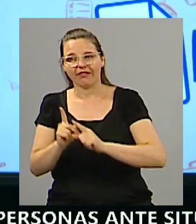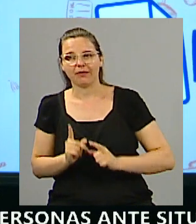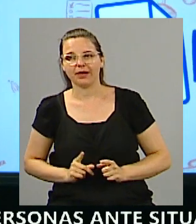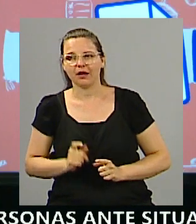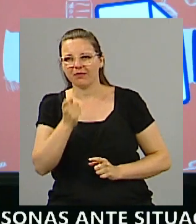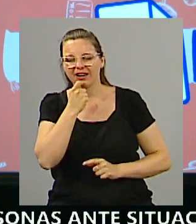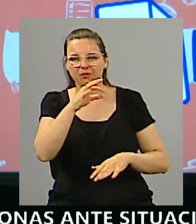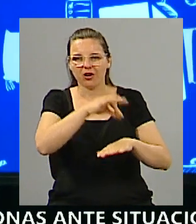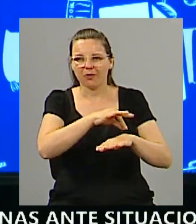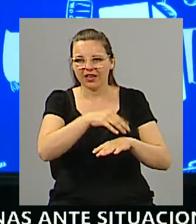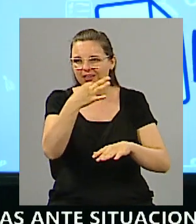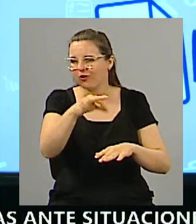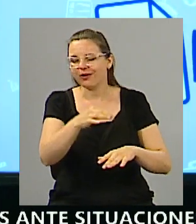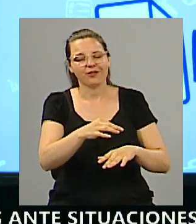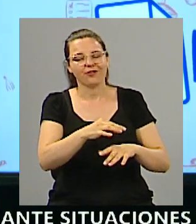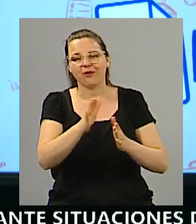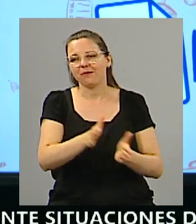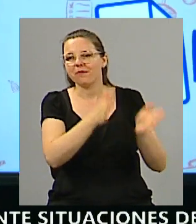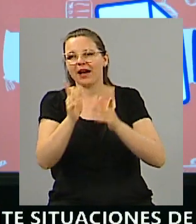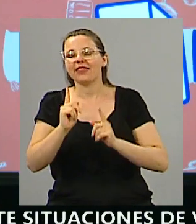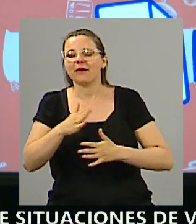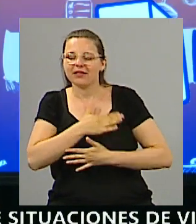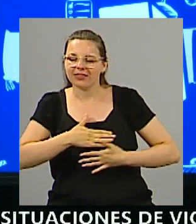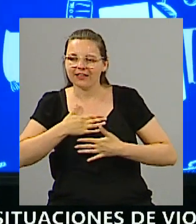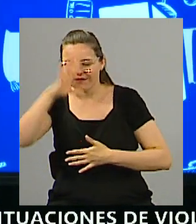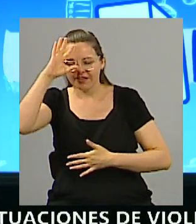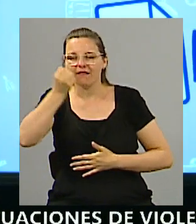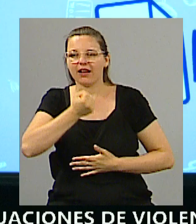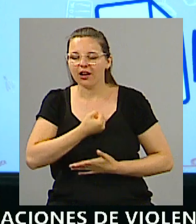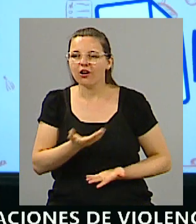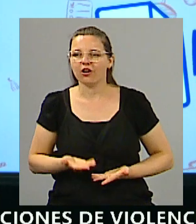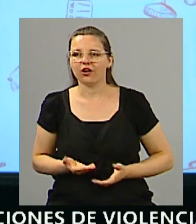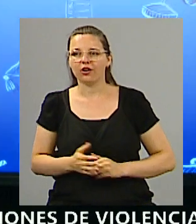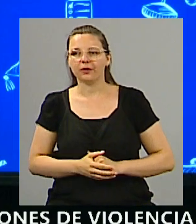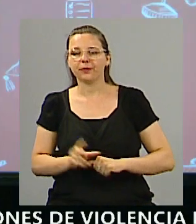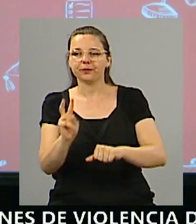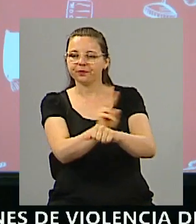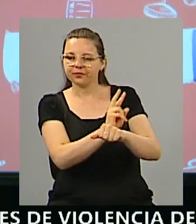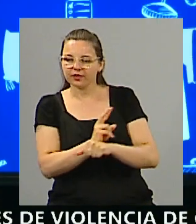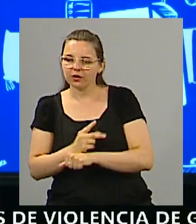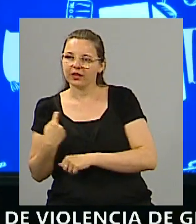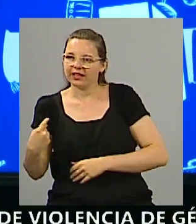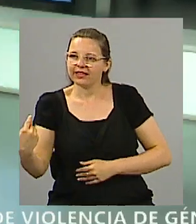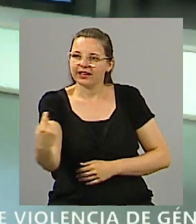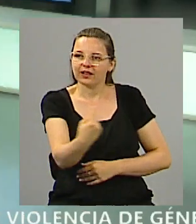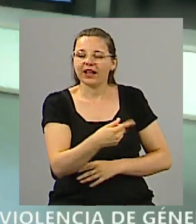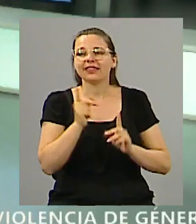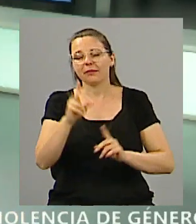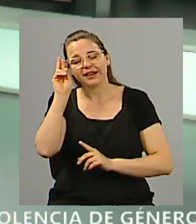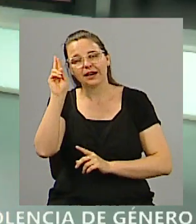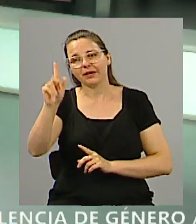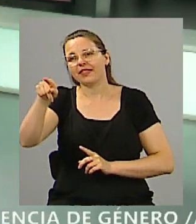de lo médico, también tiene que ver con una cuestión afectiva, de valores, del cuidarnos, de valorar, de